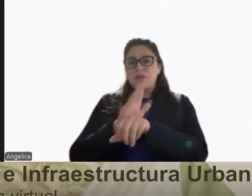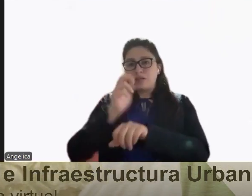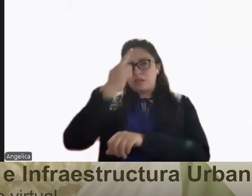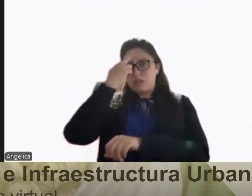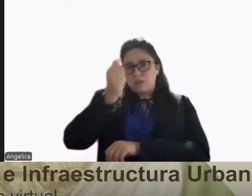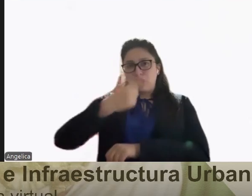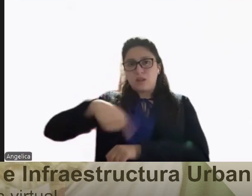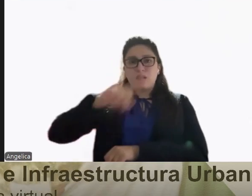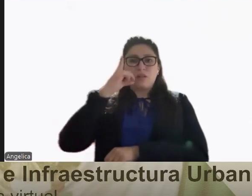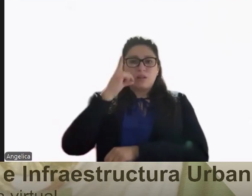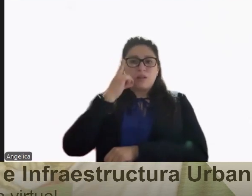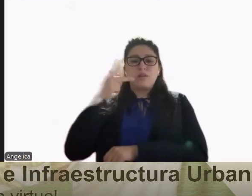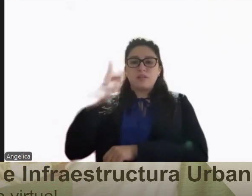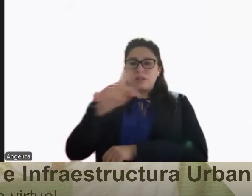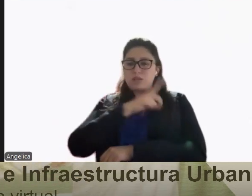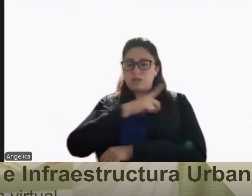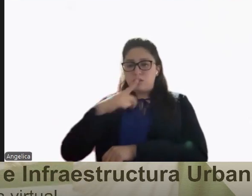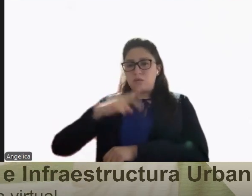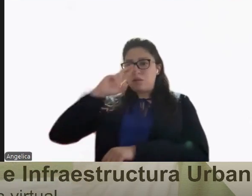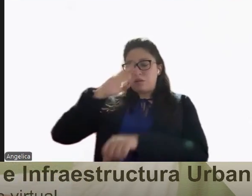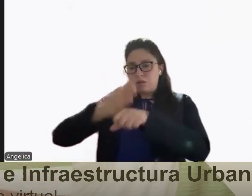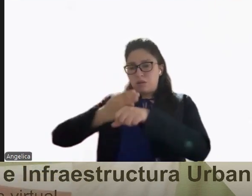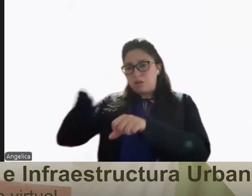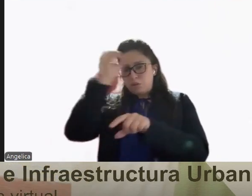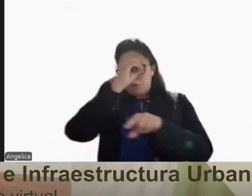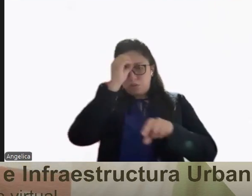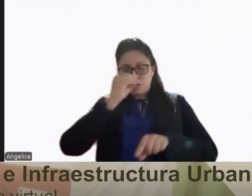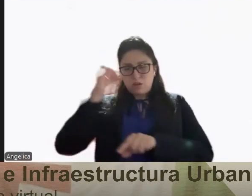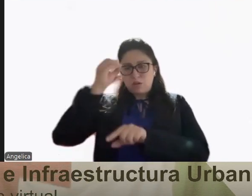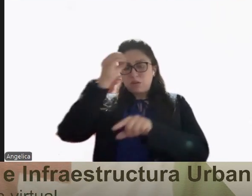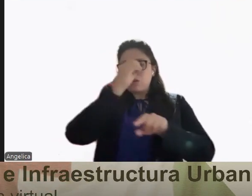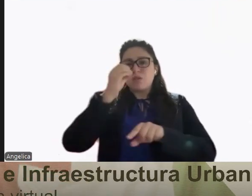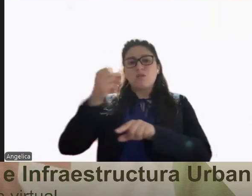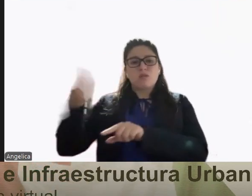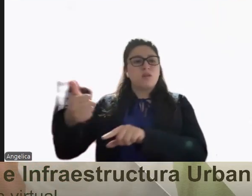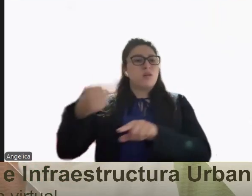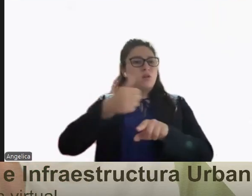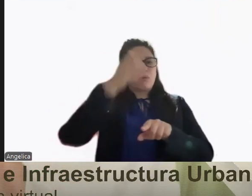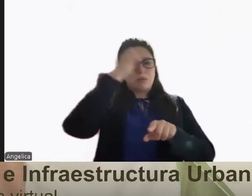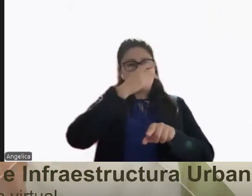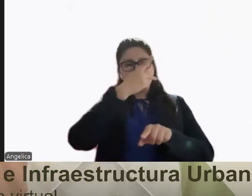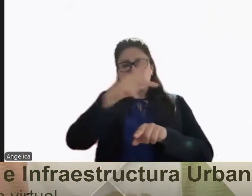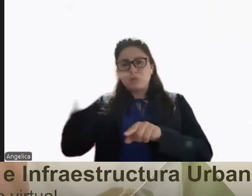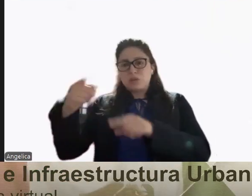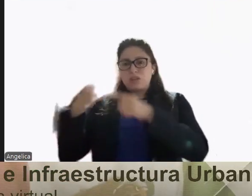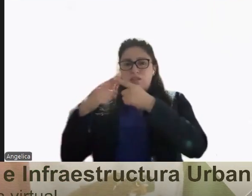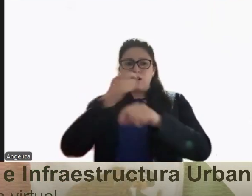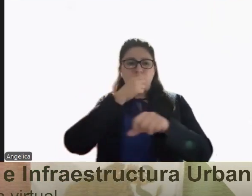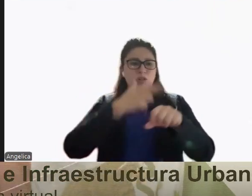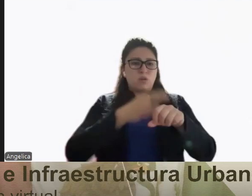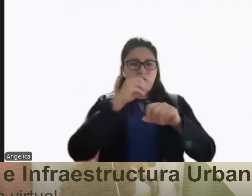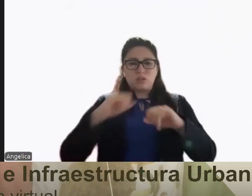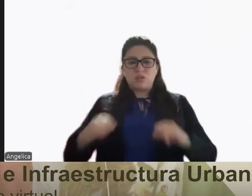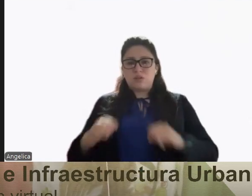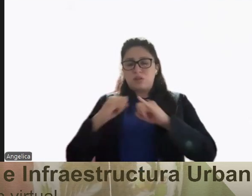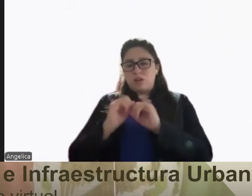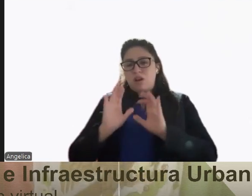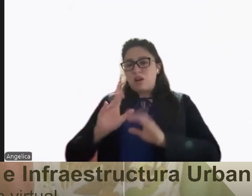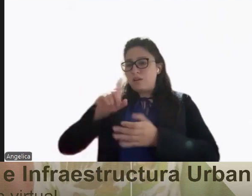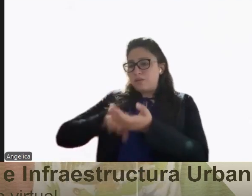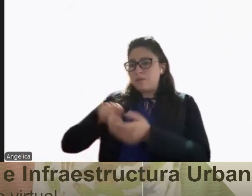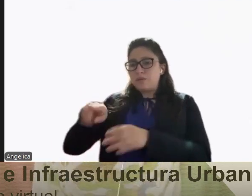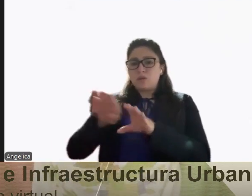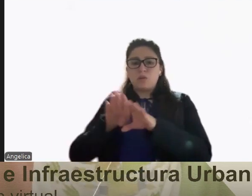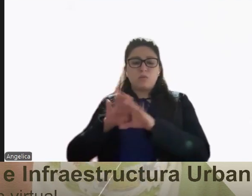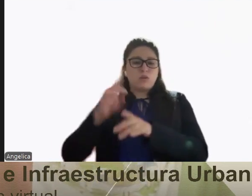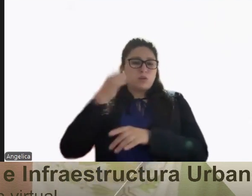cada uno de los casos, escuchar las opiniones de las diferentes dependencias, hacer uso de nuestra facultad como